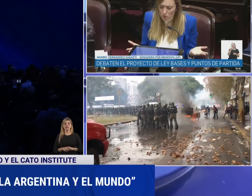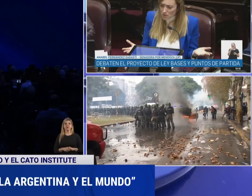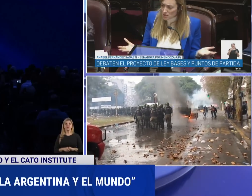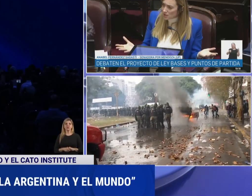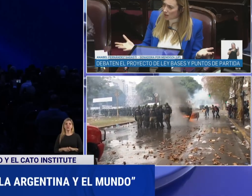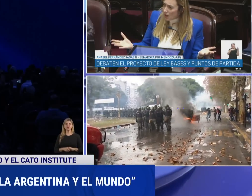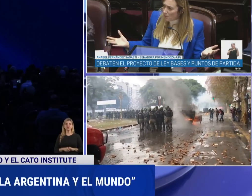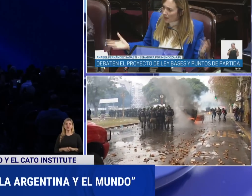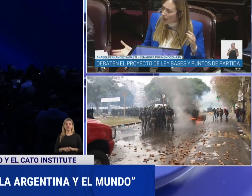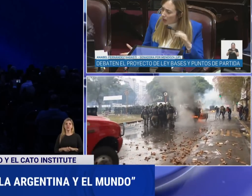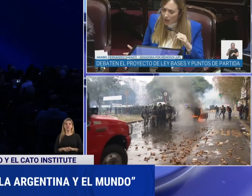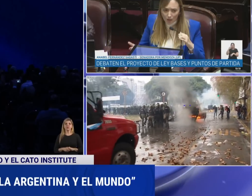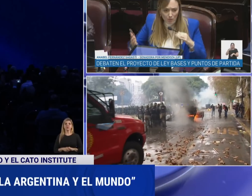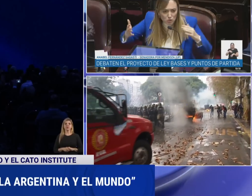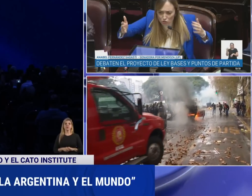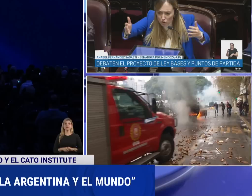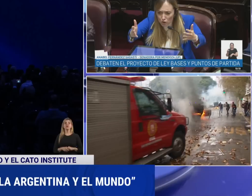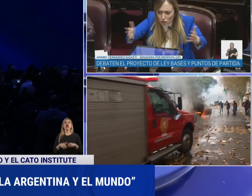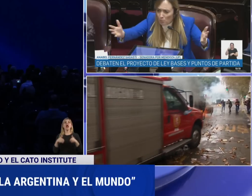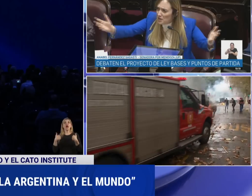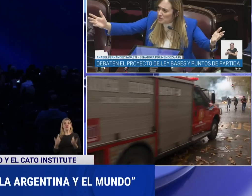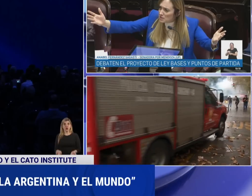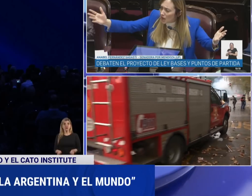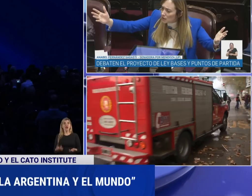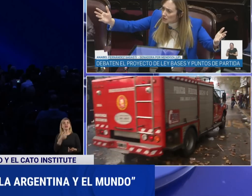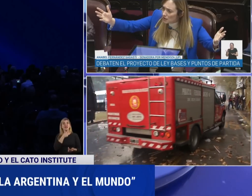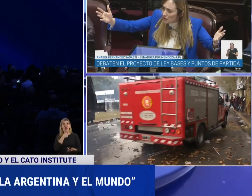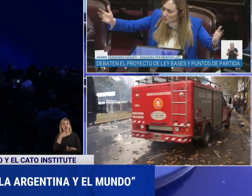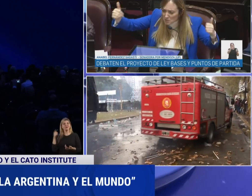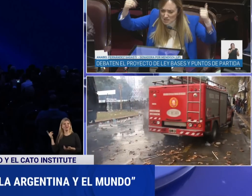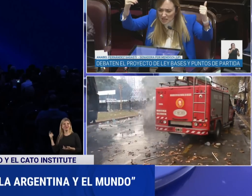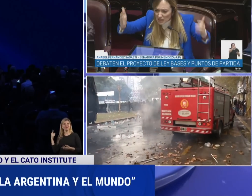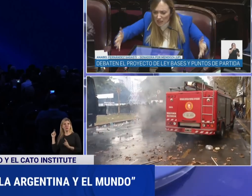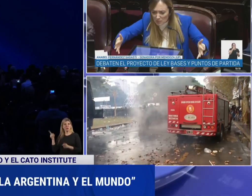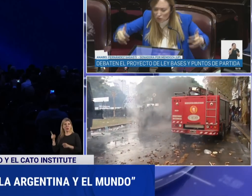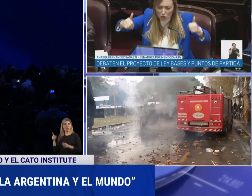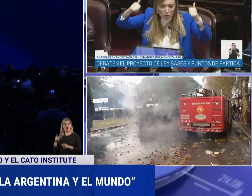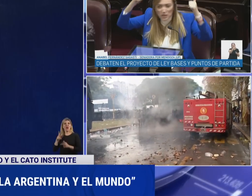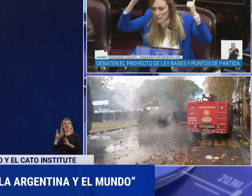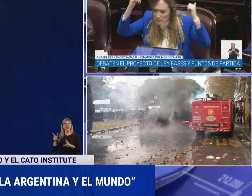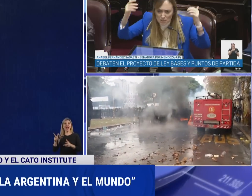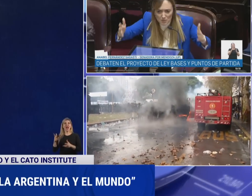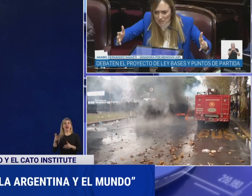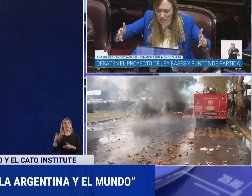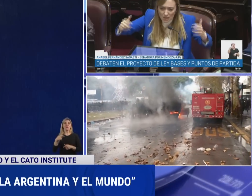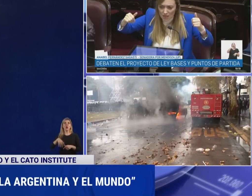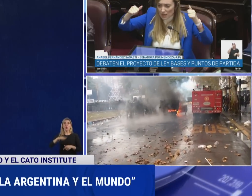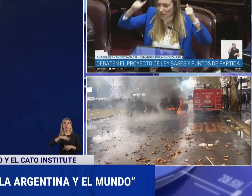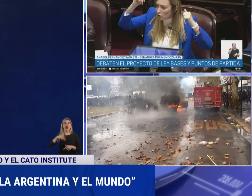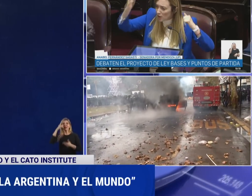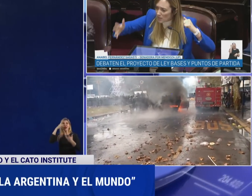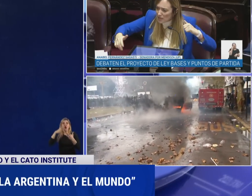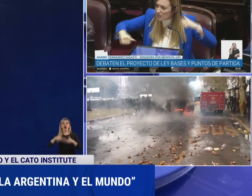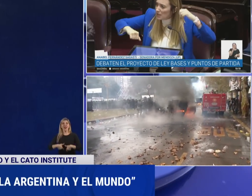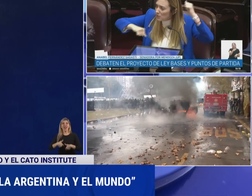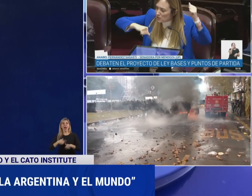Entonces, quiero retomar algo que manifesté en las últimas semanas ante los empresarios más poderosos del mundo en los sectores tecnológicos que